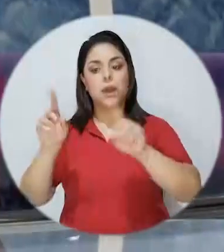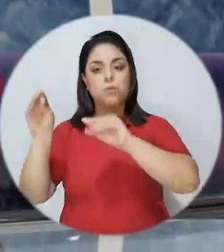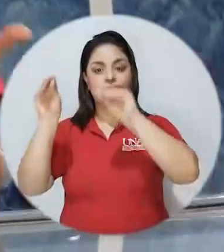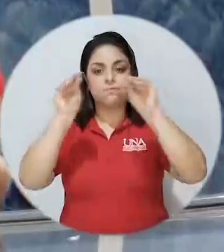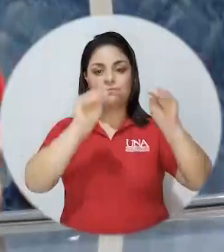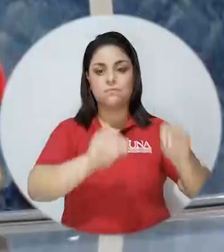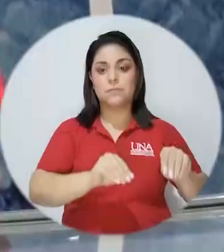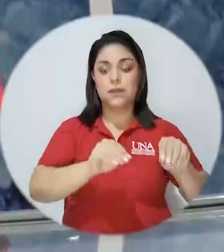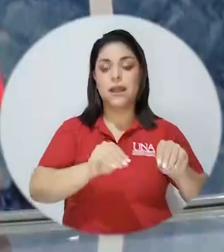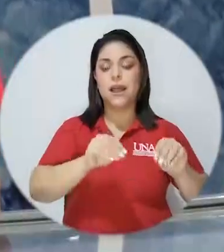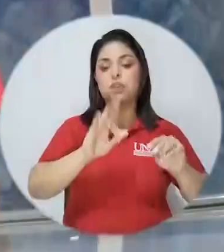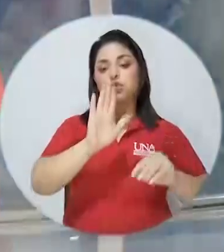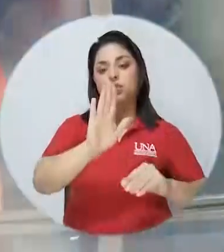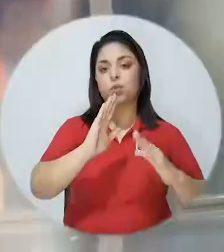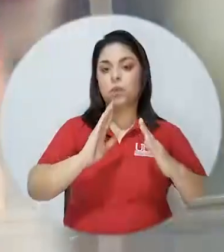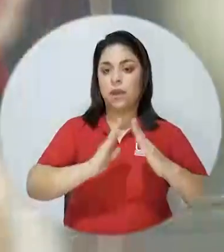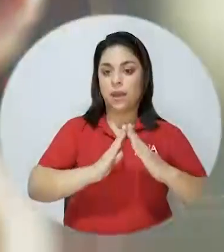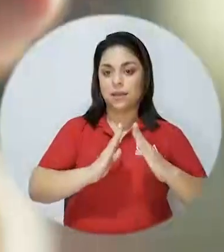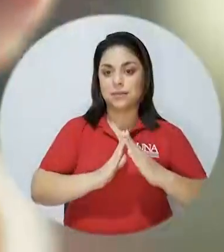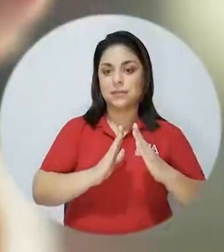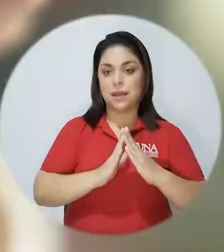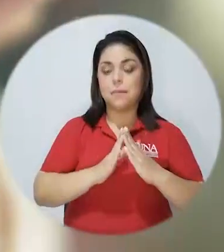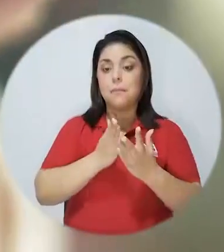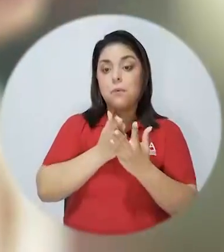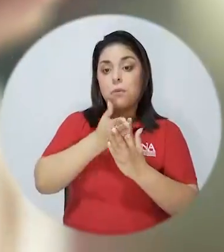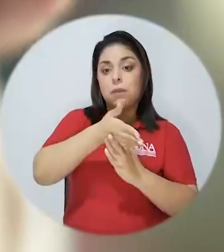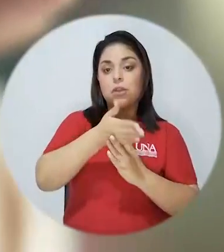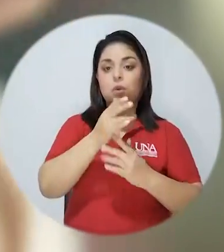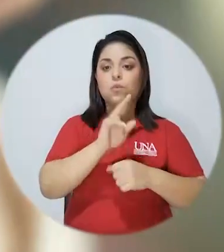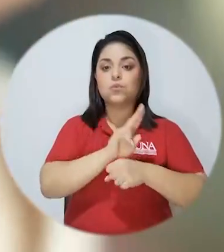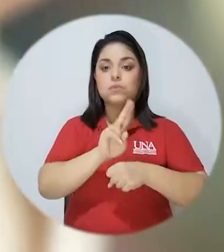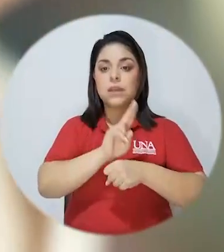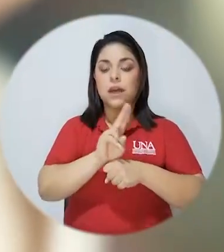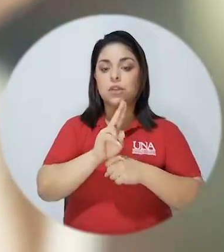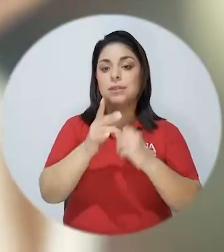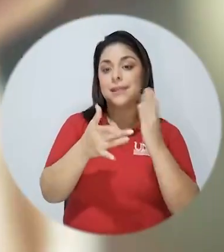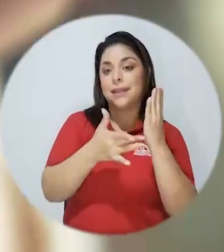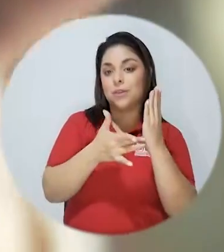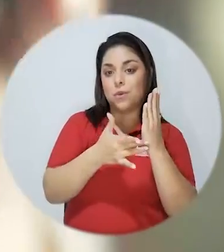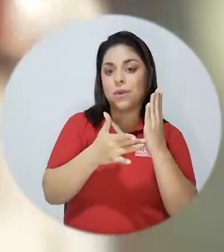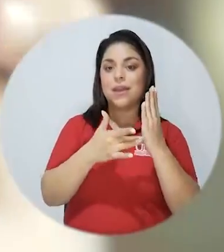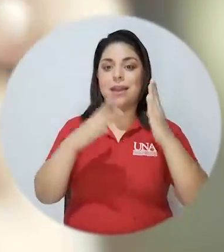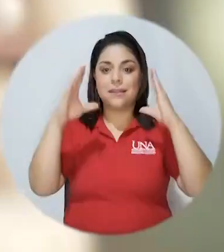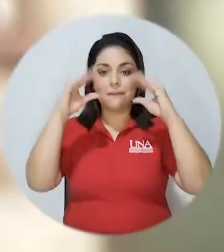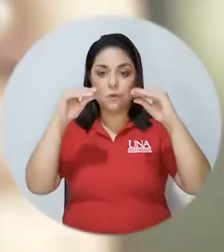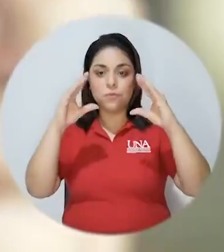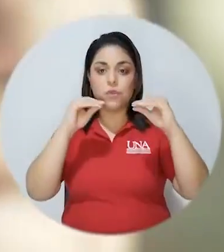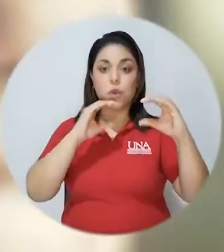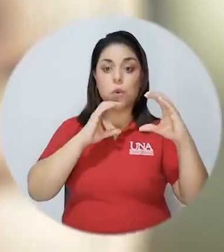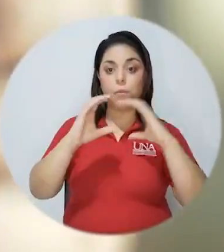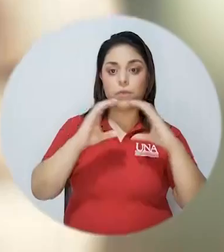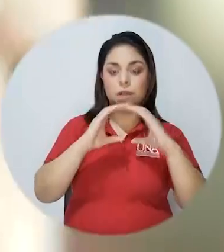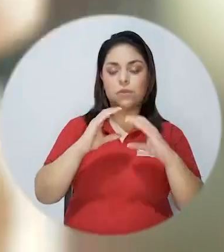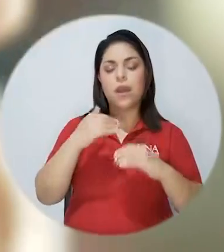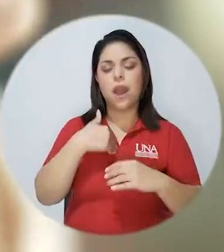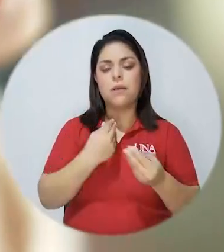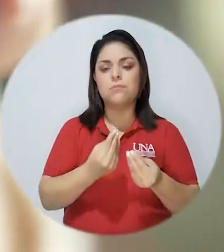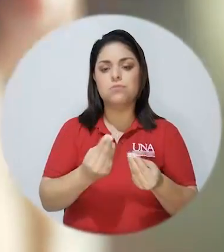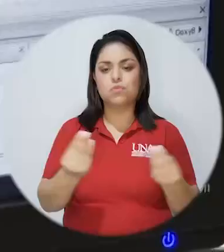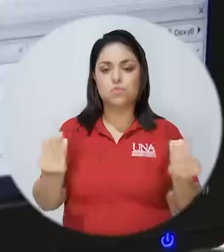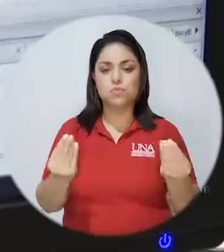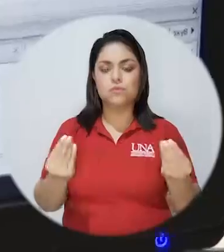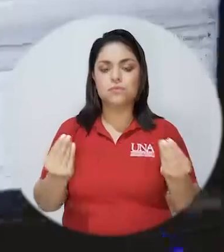donde trabajas, la institución o la empresa, por medio del uso de las tecnologías de información, las tecnologías de comunicación que tenemos un